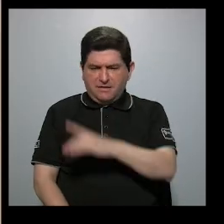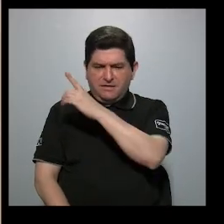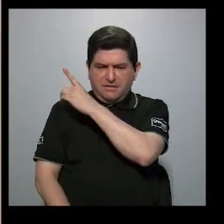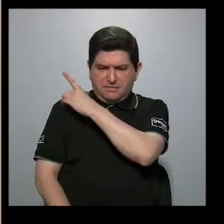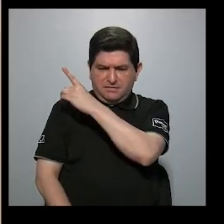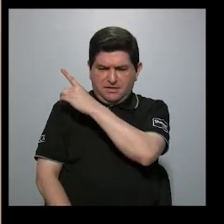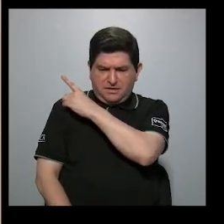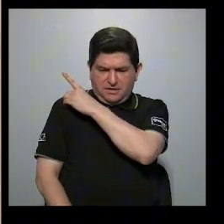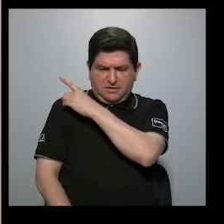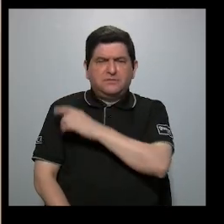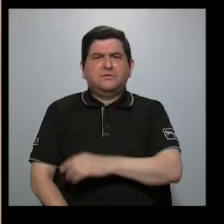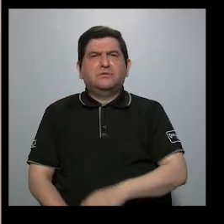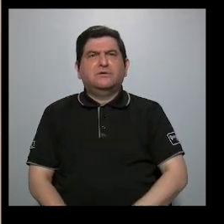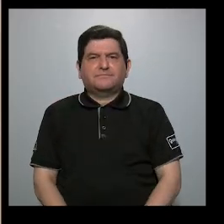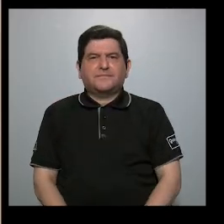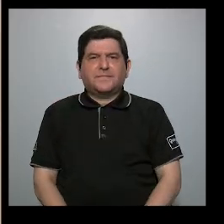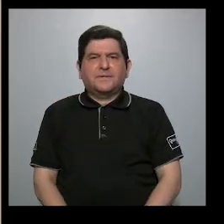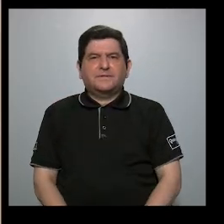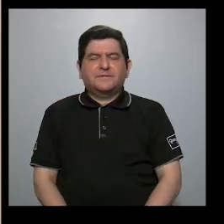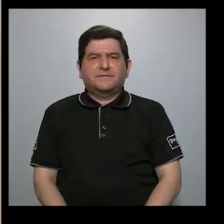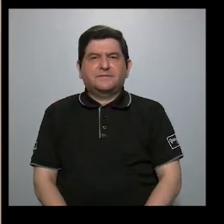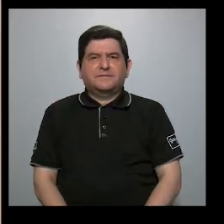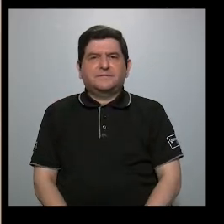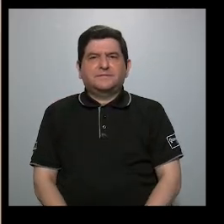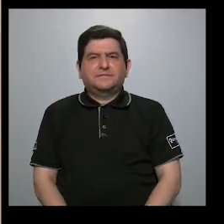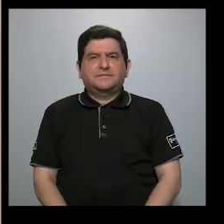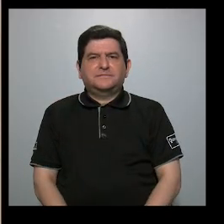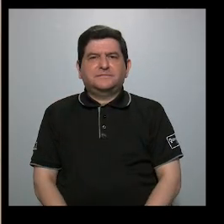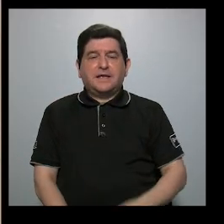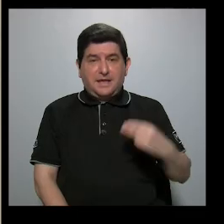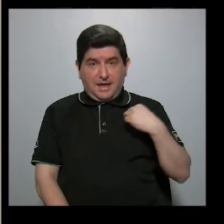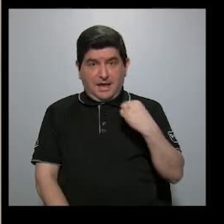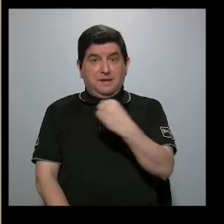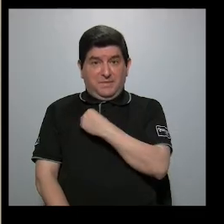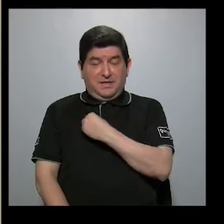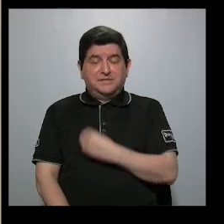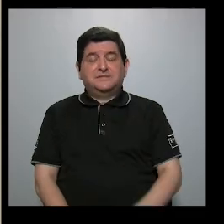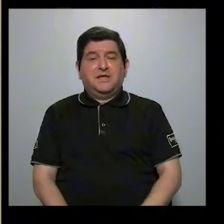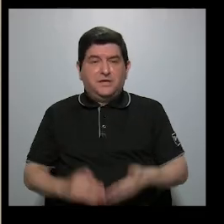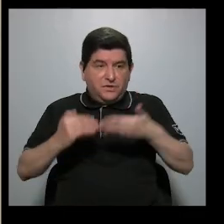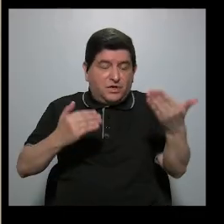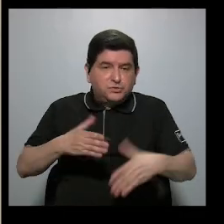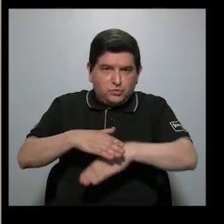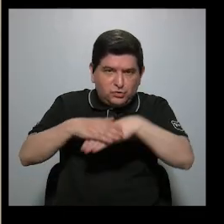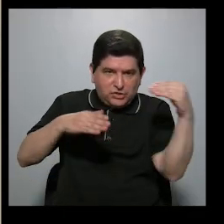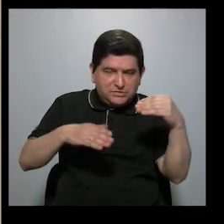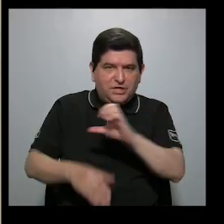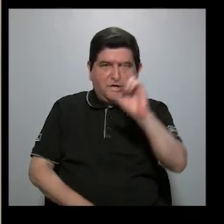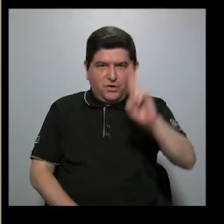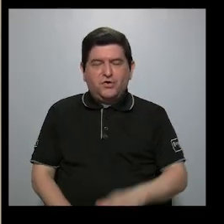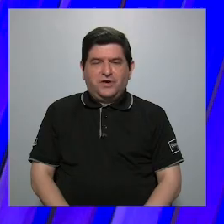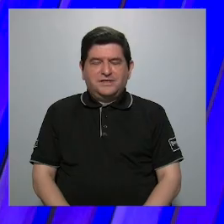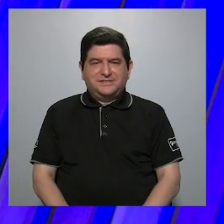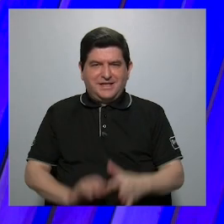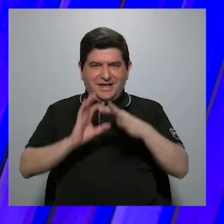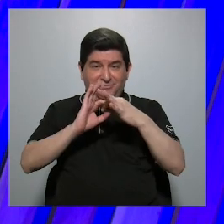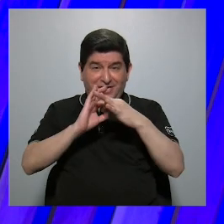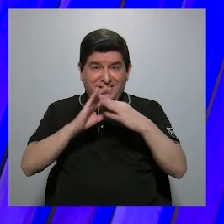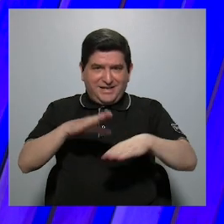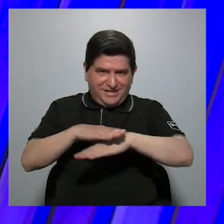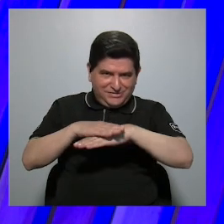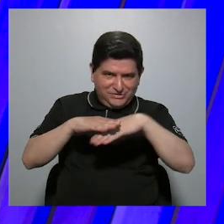director del Instituto del Ministerio de Asuntos Exteriores de Costa Rica, del Ministerio de